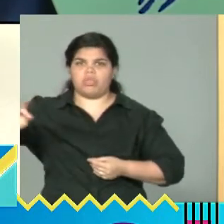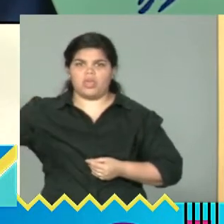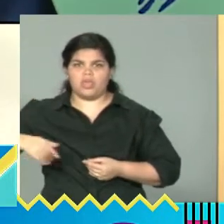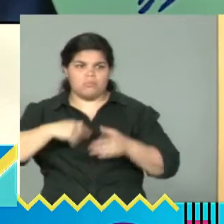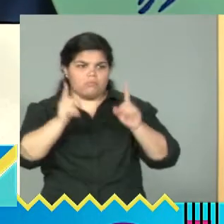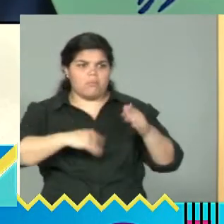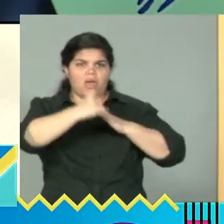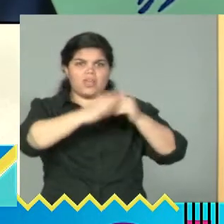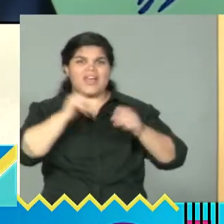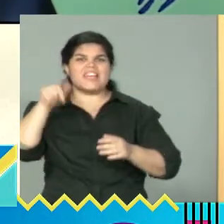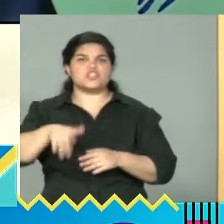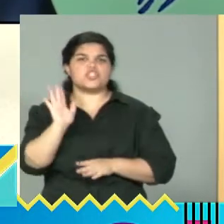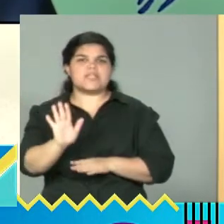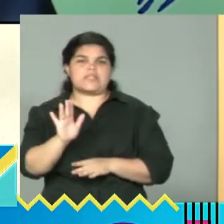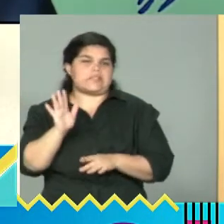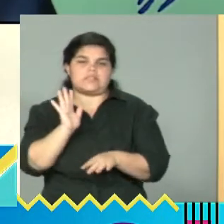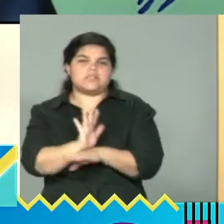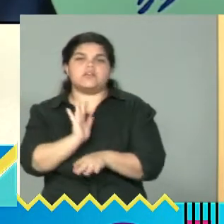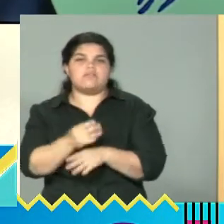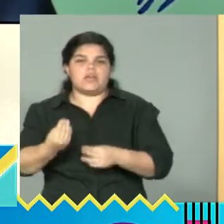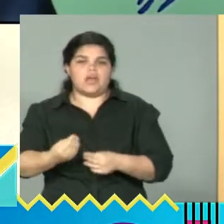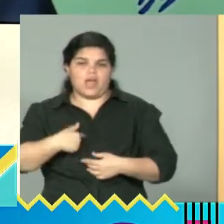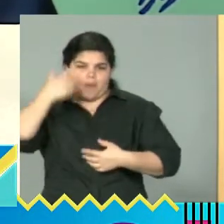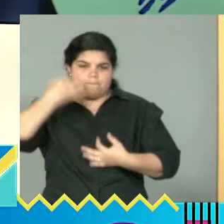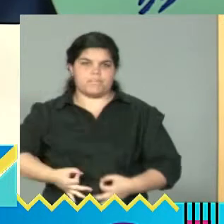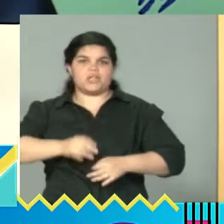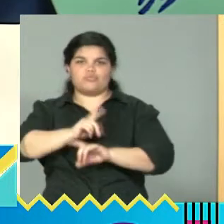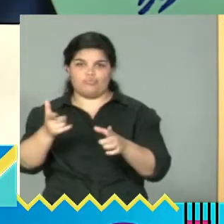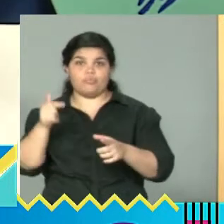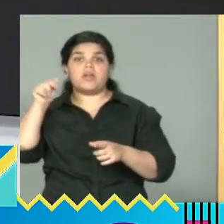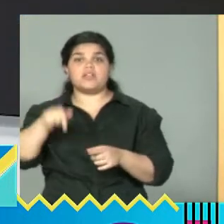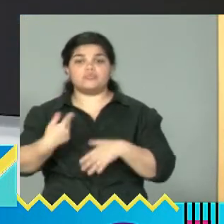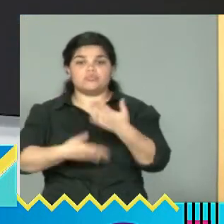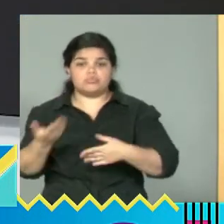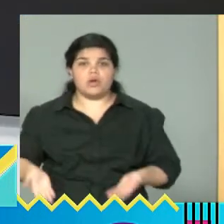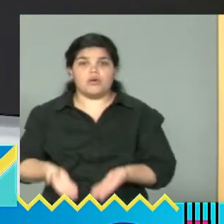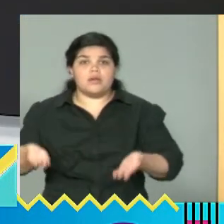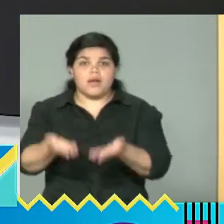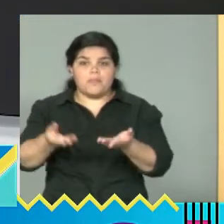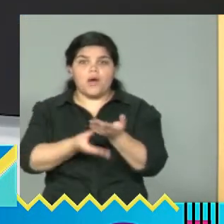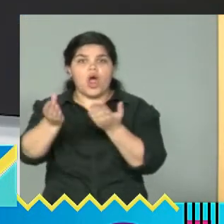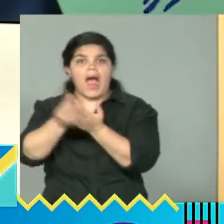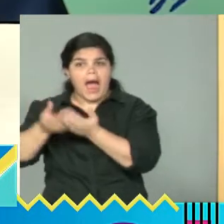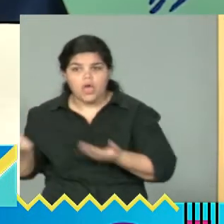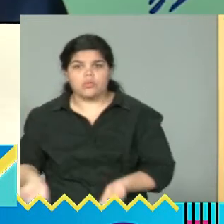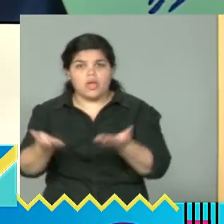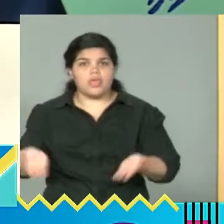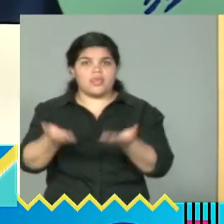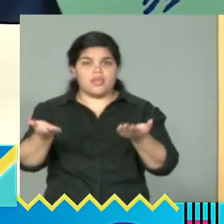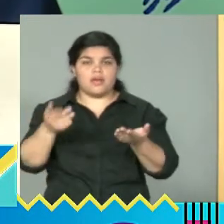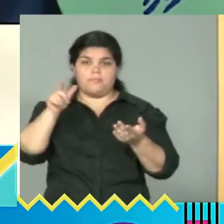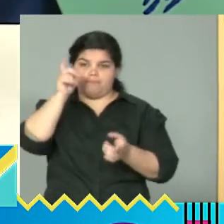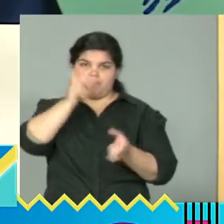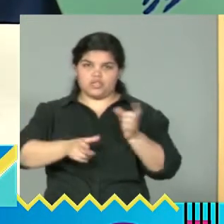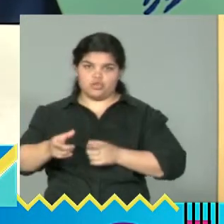sus propios principios. Esto es keynesianismo del más puro, promover el consumo. Ningún partidario de la economía